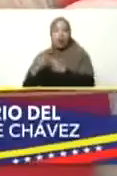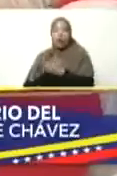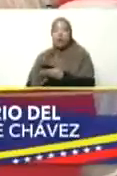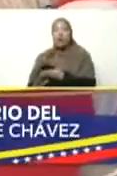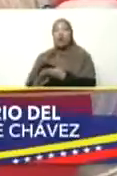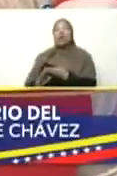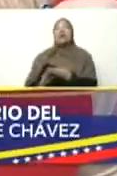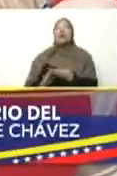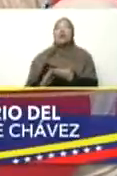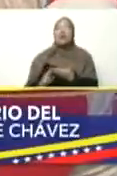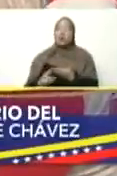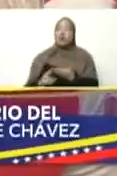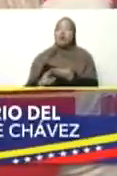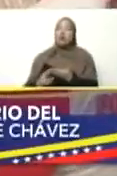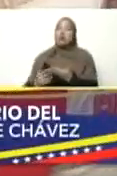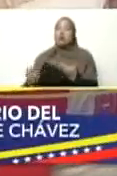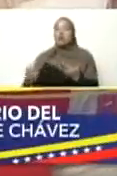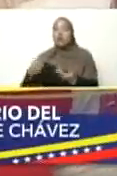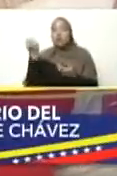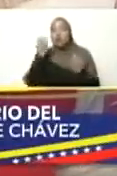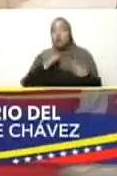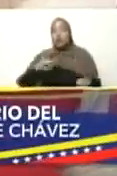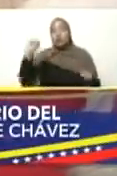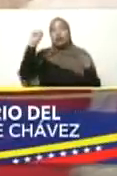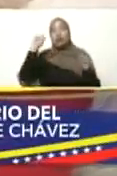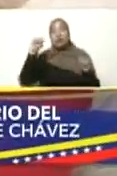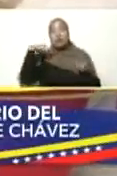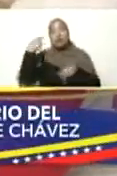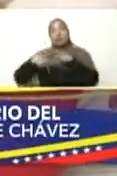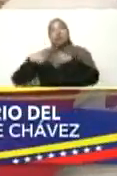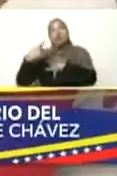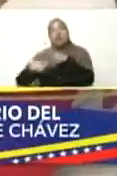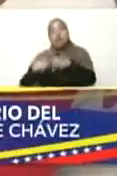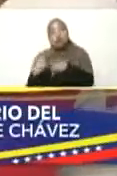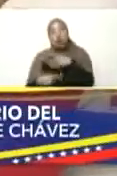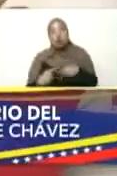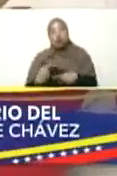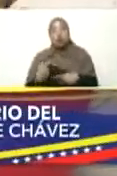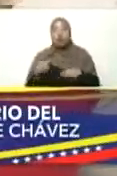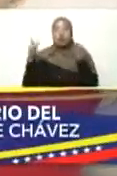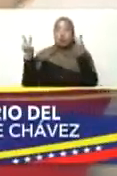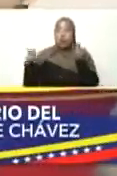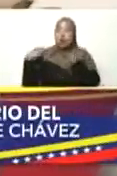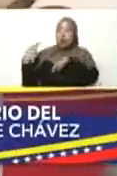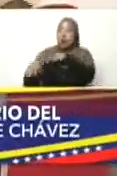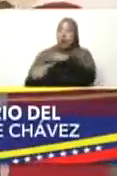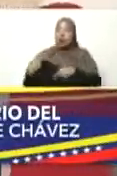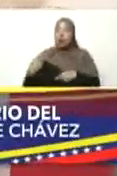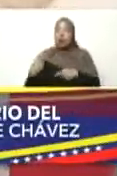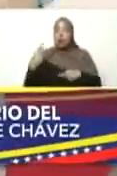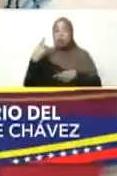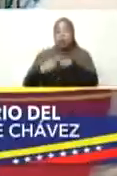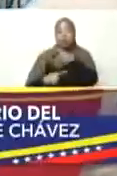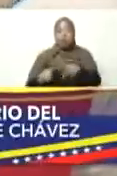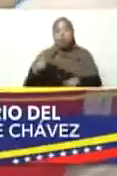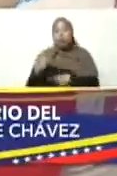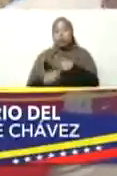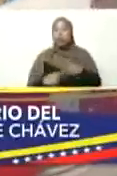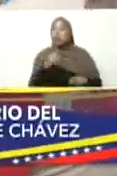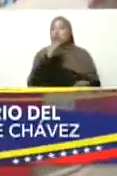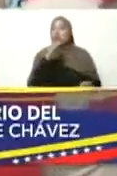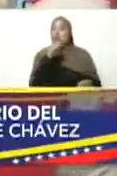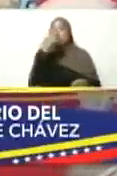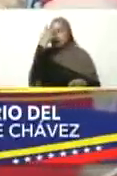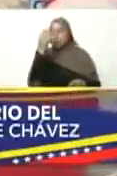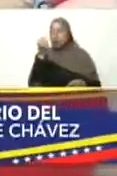comunero, el socialismo para la producción desde las nuevas relaciones de producción. No se puede